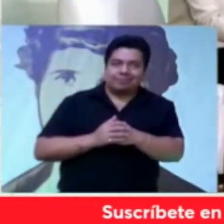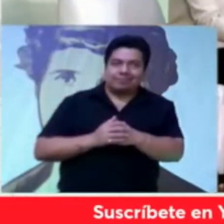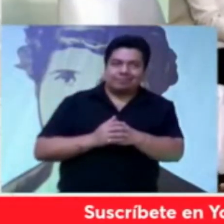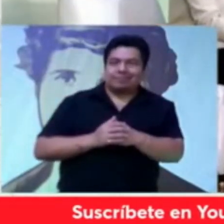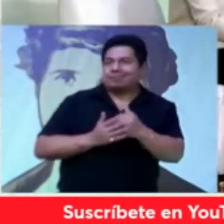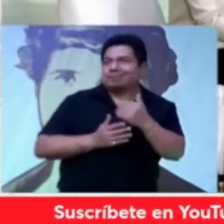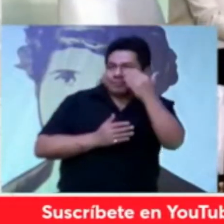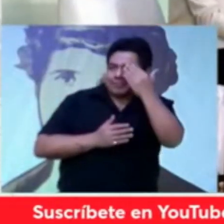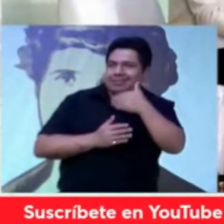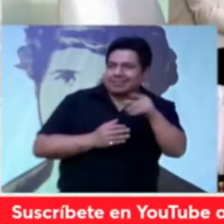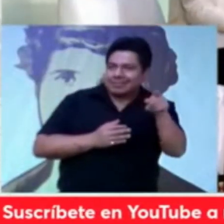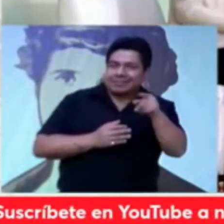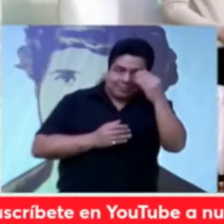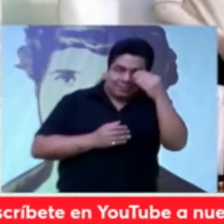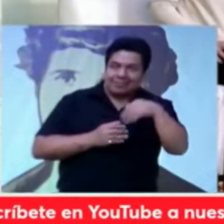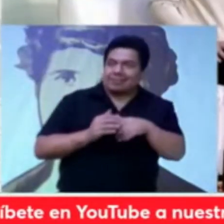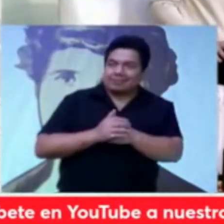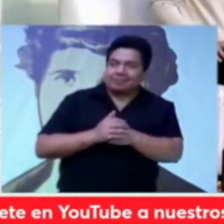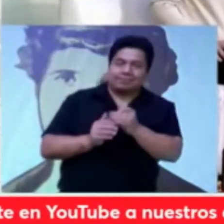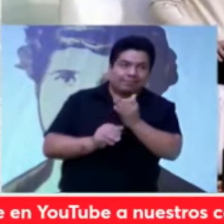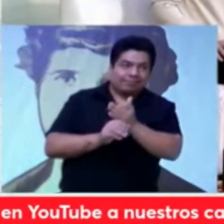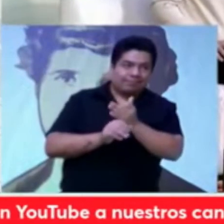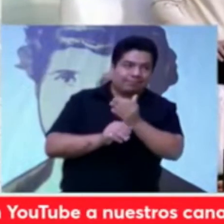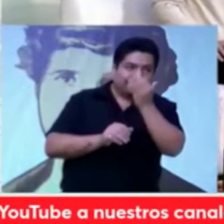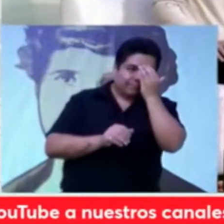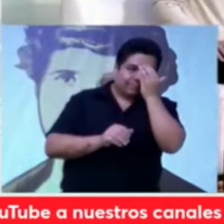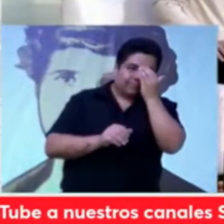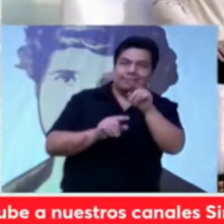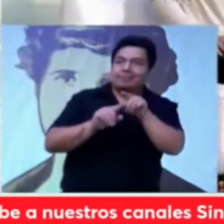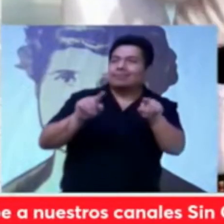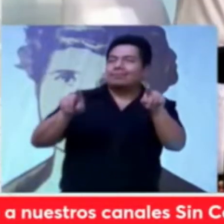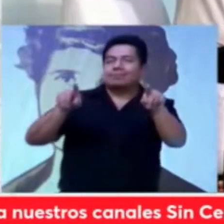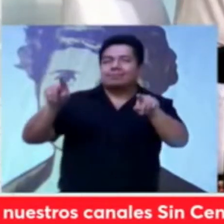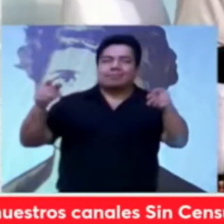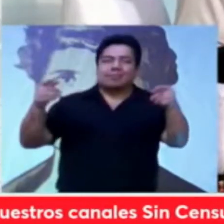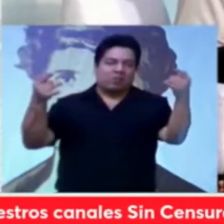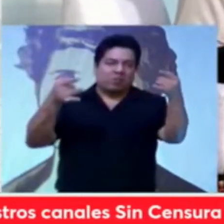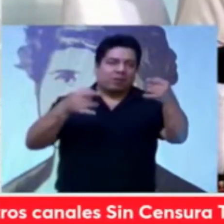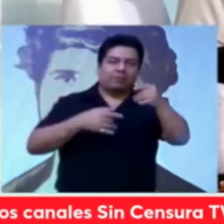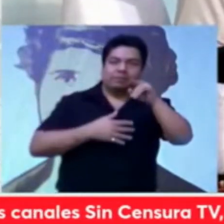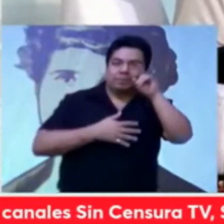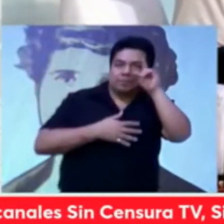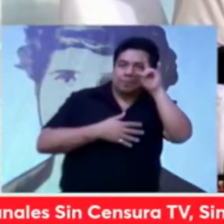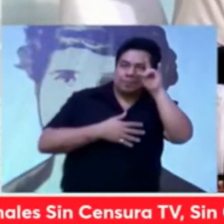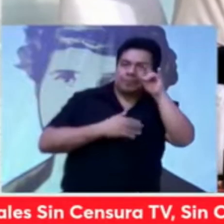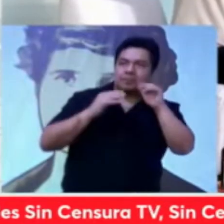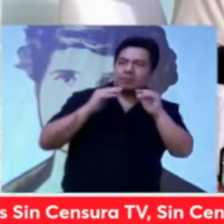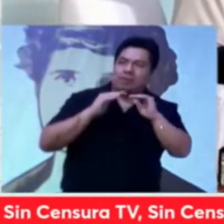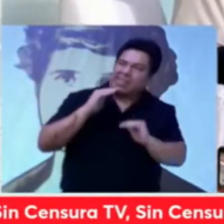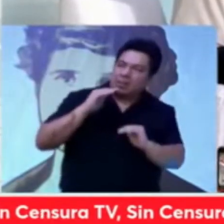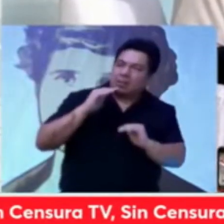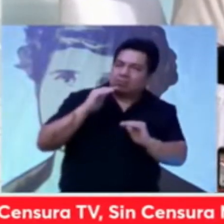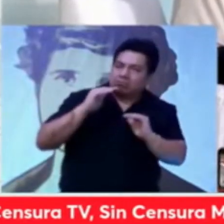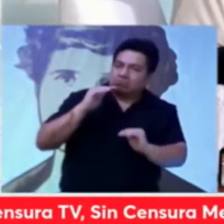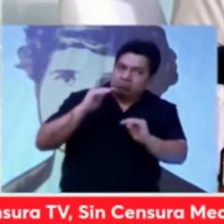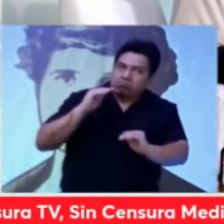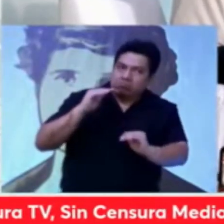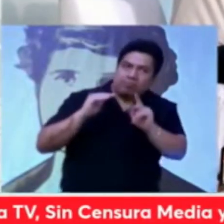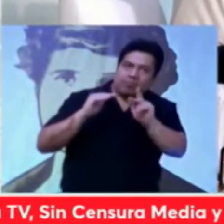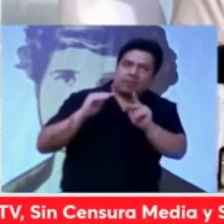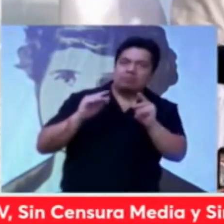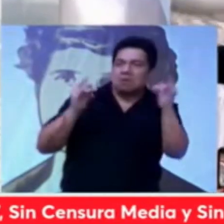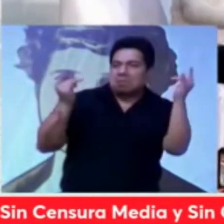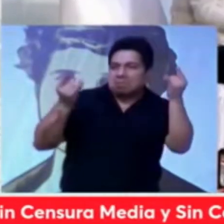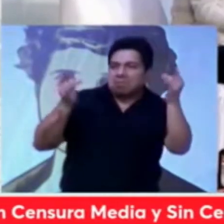ya el bellaco aquí aquí aquí vemos algunos bellacos de menor nivel pero bellacos